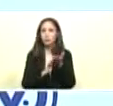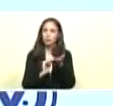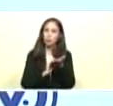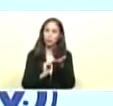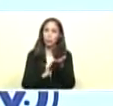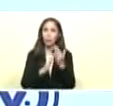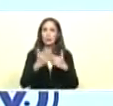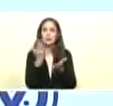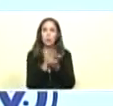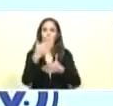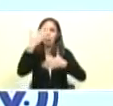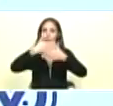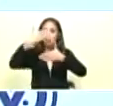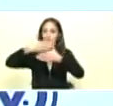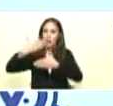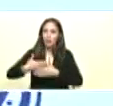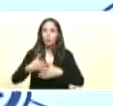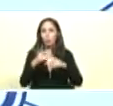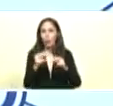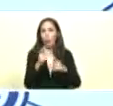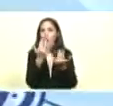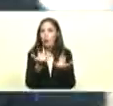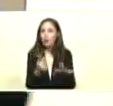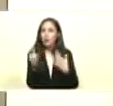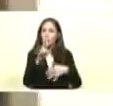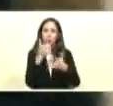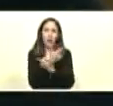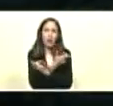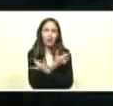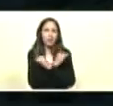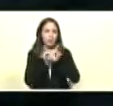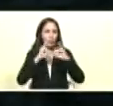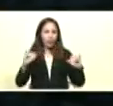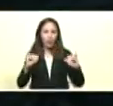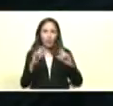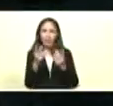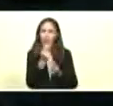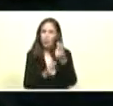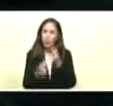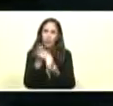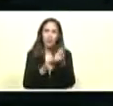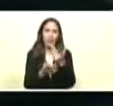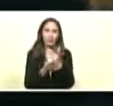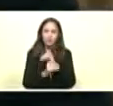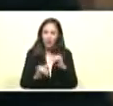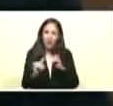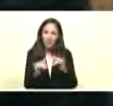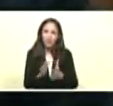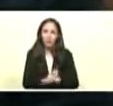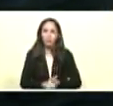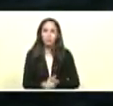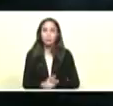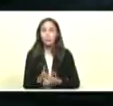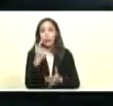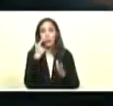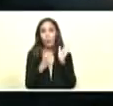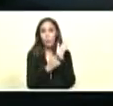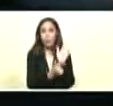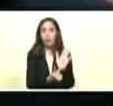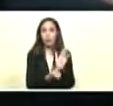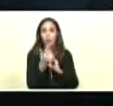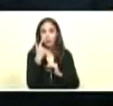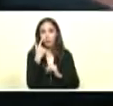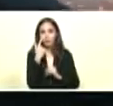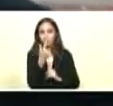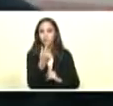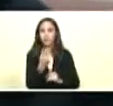bloqueo financiero, construir una Venezuela independiente en lo económico y en lo financiero. Y aquí tenemos, presidente, una tarea que